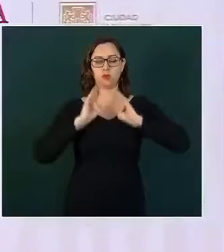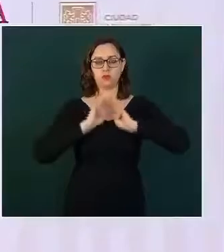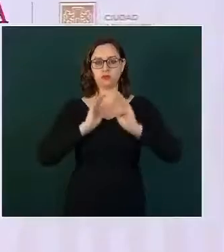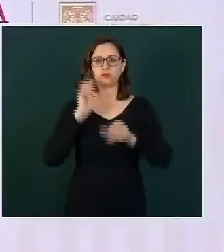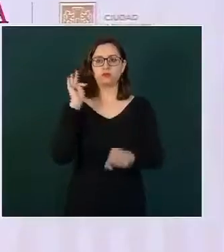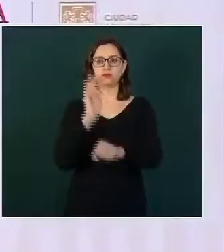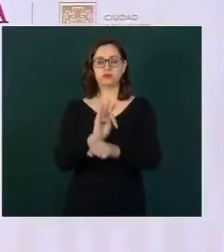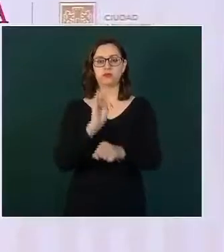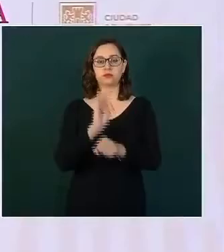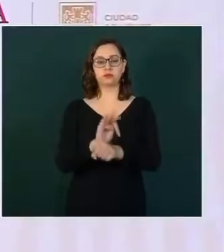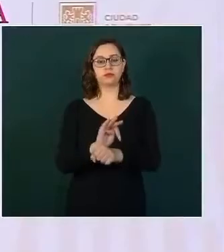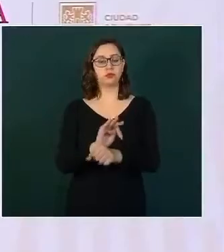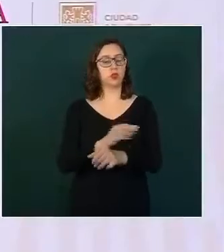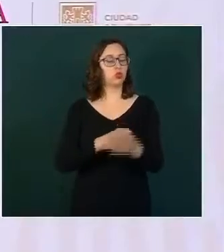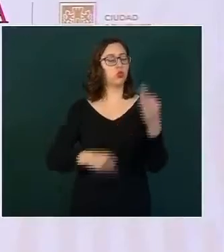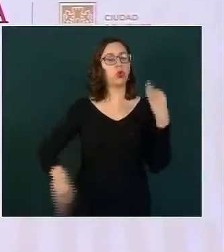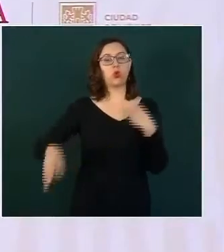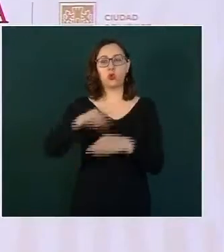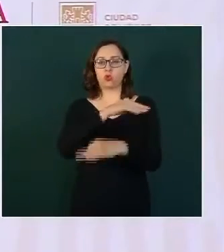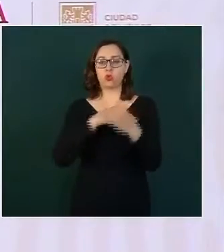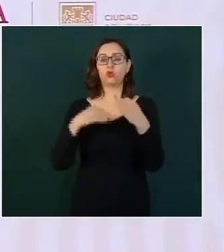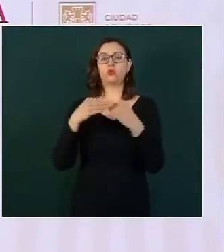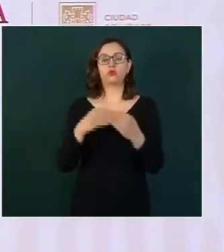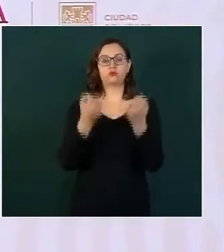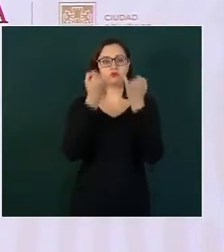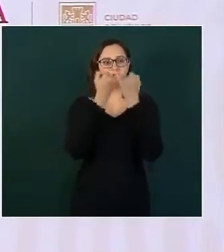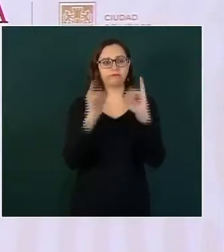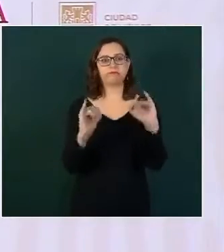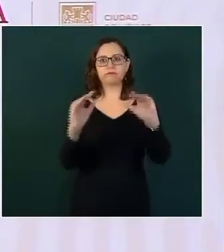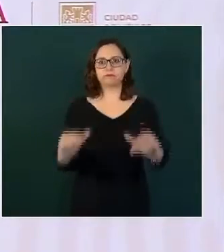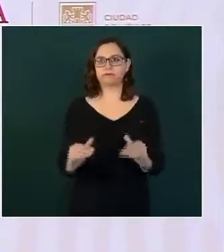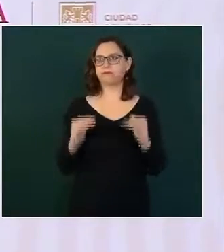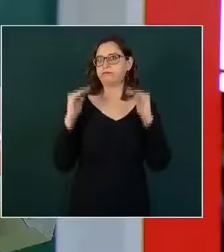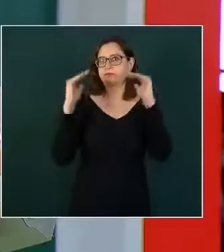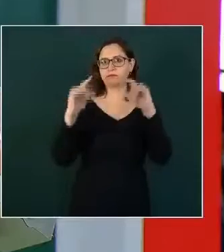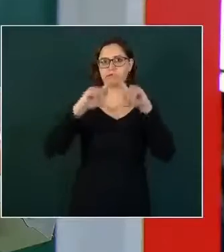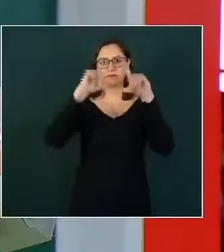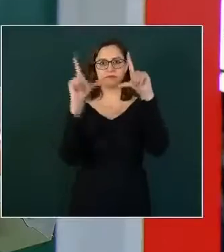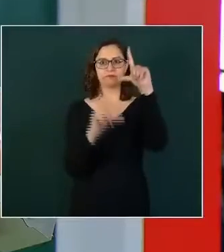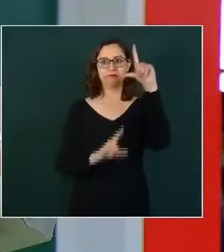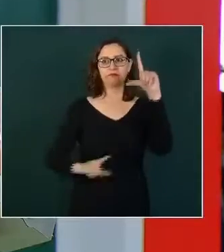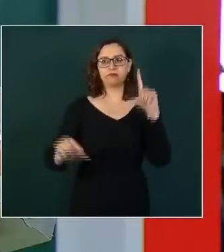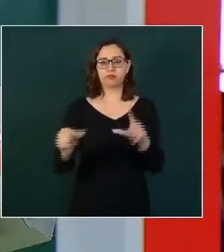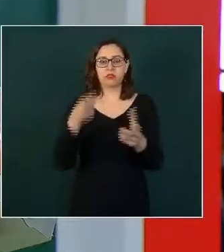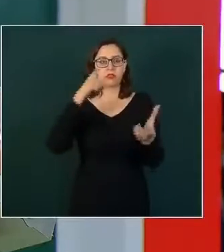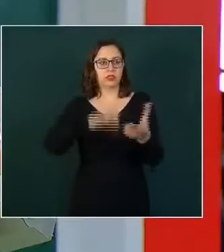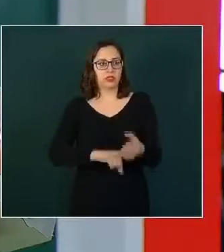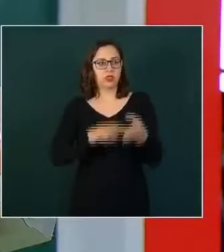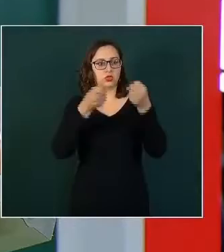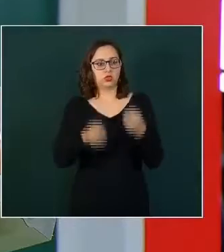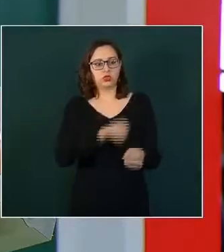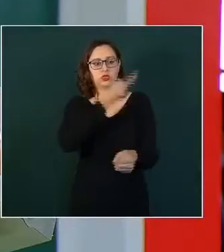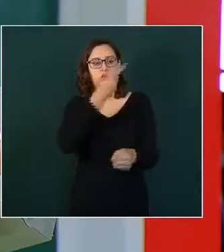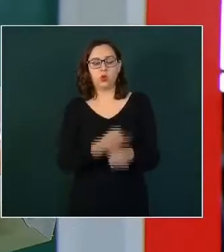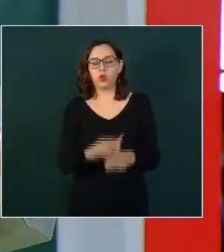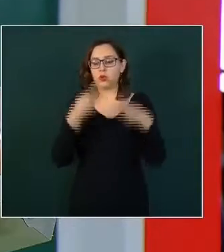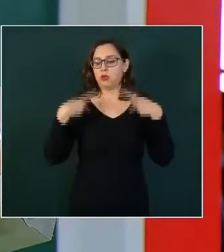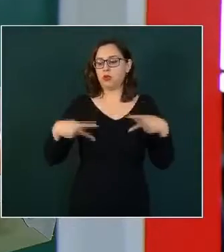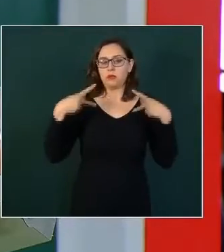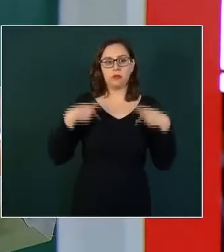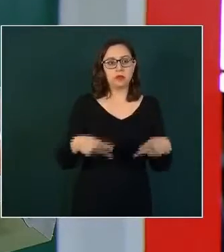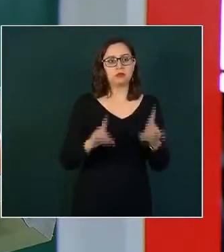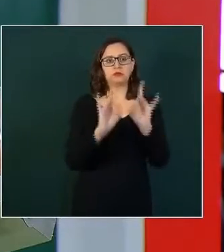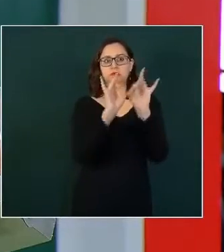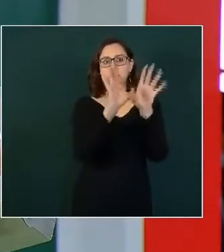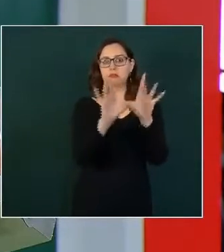la defensa de la integridad, la independencia y la soberanía de la nación, la seguridad interior, el auxilio a la población